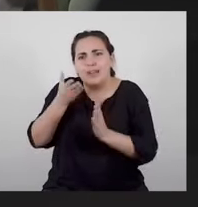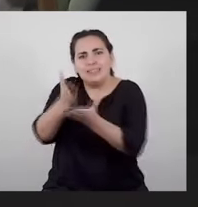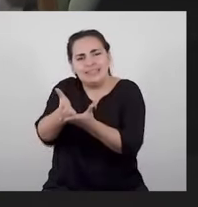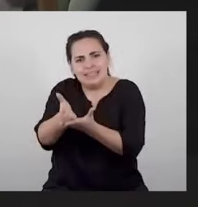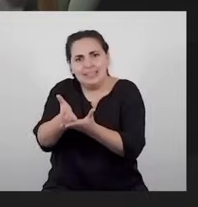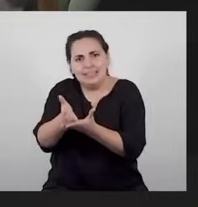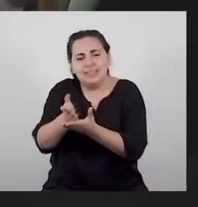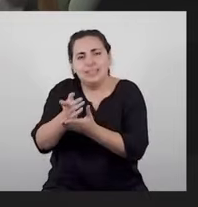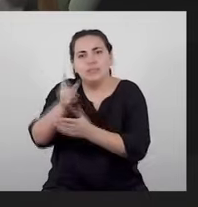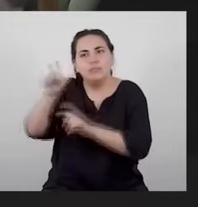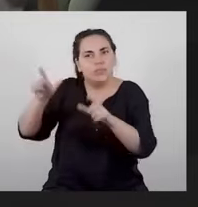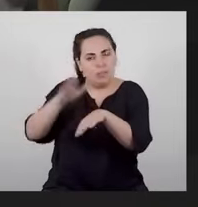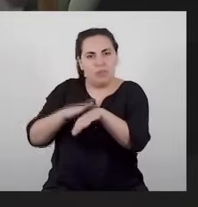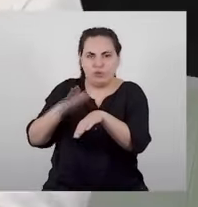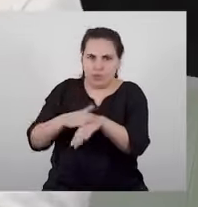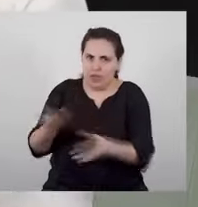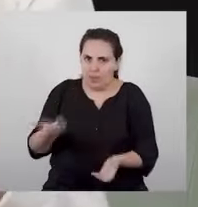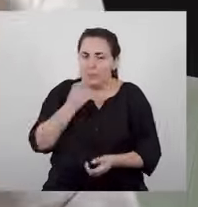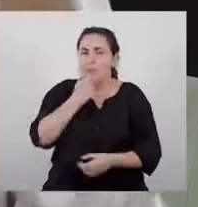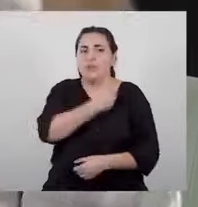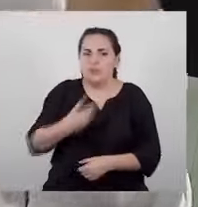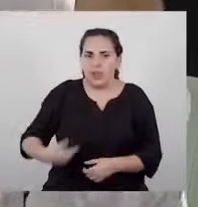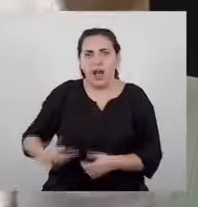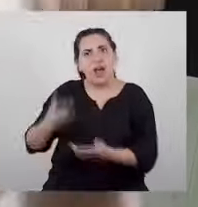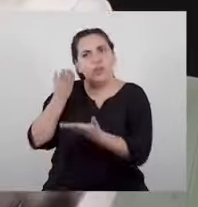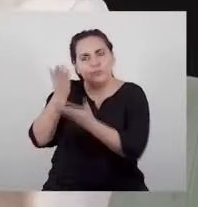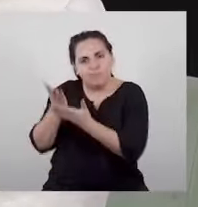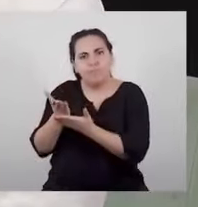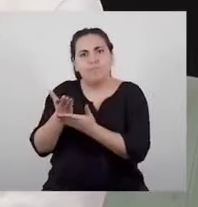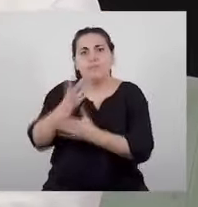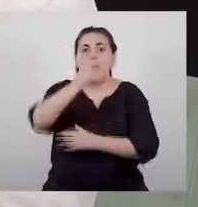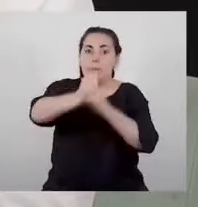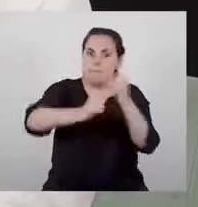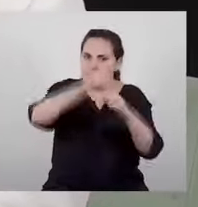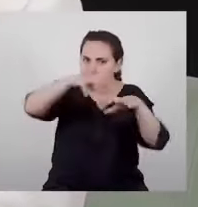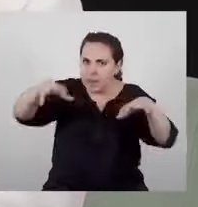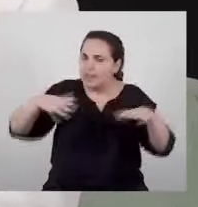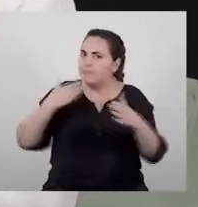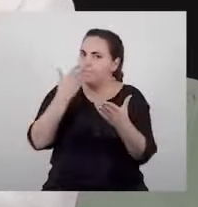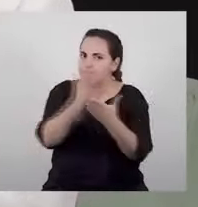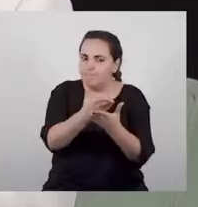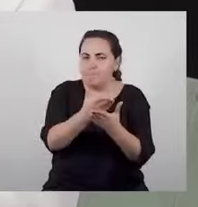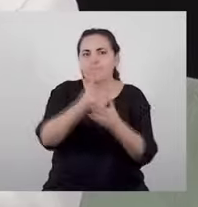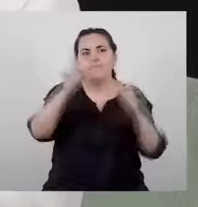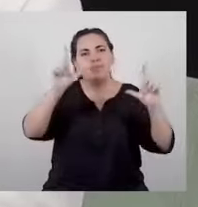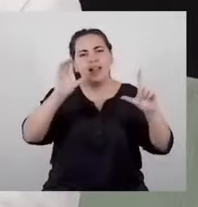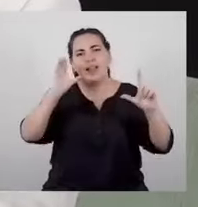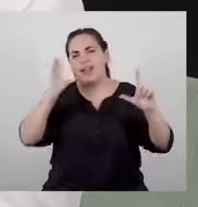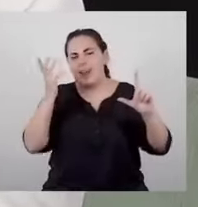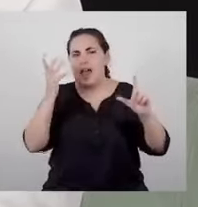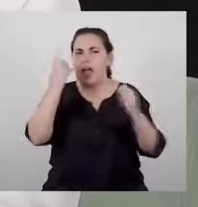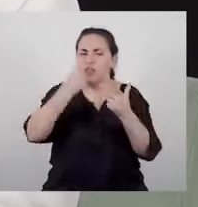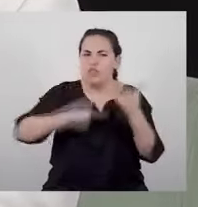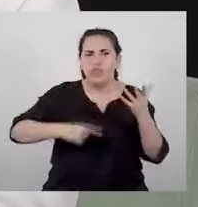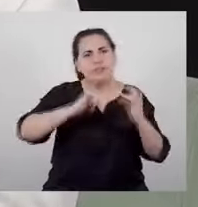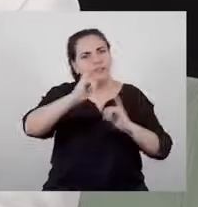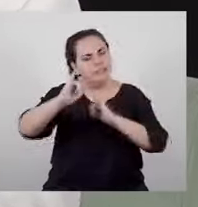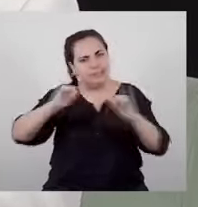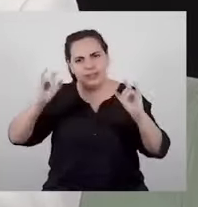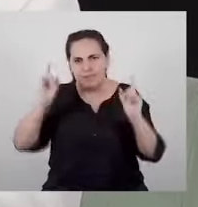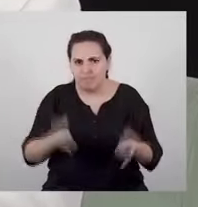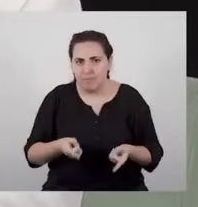quienes son responsables al Estado a las empresas a los medios de comunicación a los adultos a los